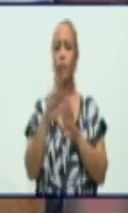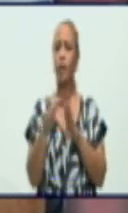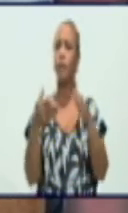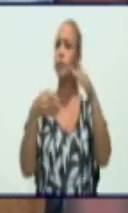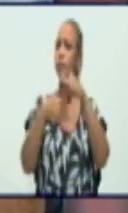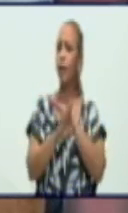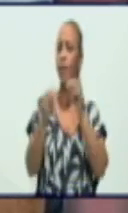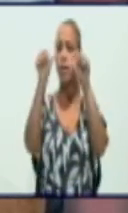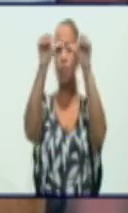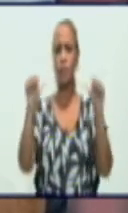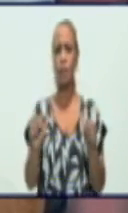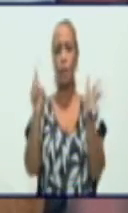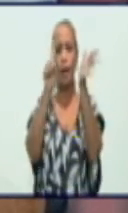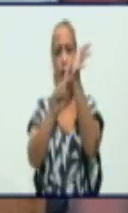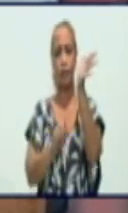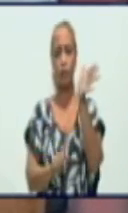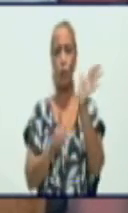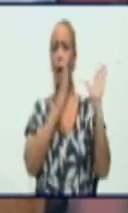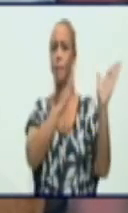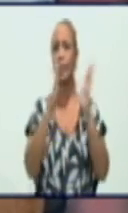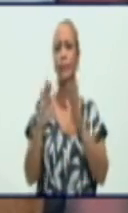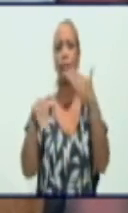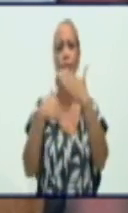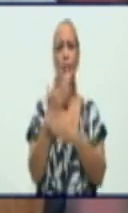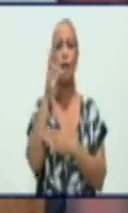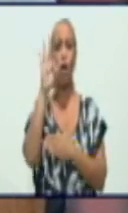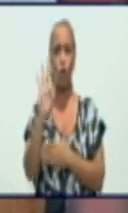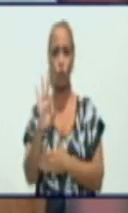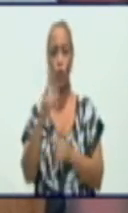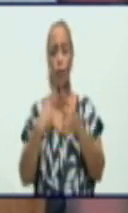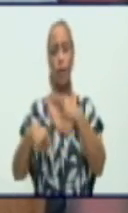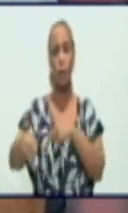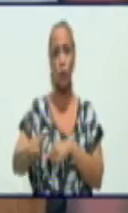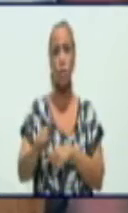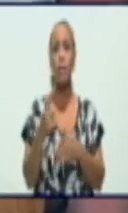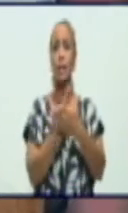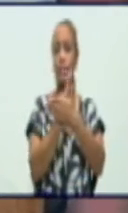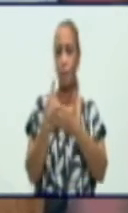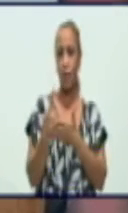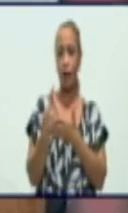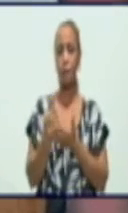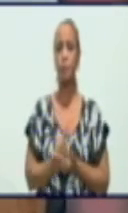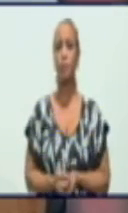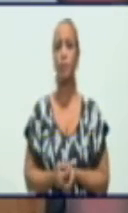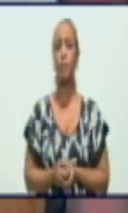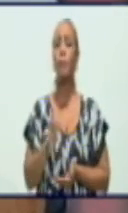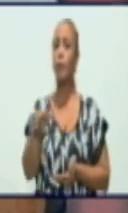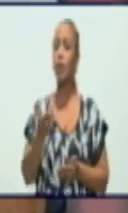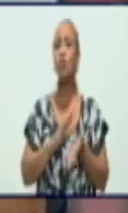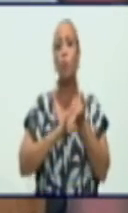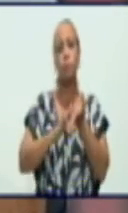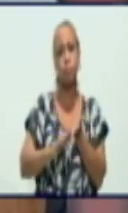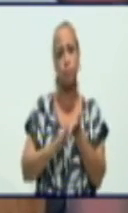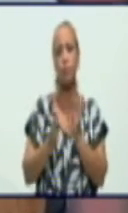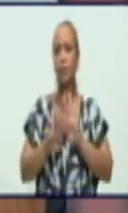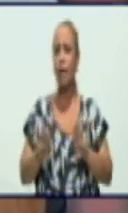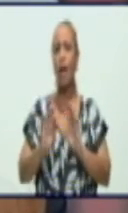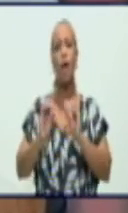entrada al sistema eléctrico nuestro a partir del día 8 de la próxima semana, y sería lo que nos permitiría volver a la